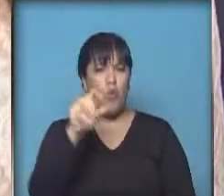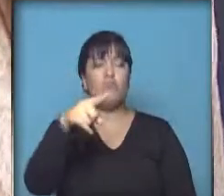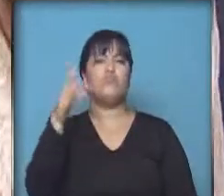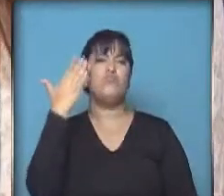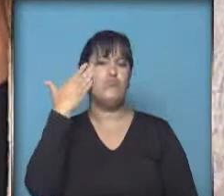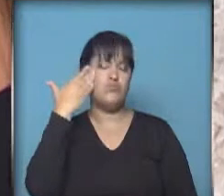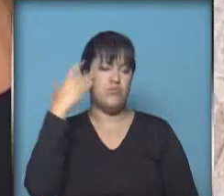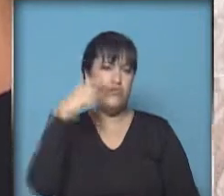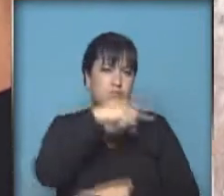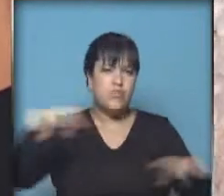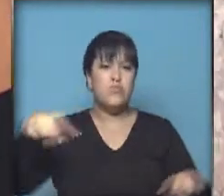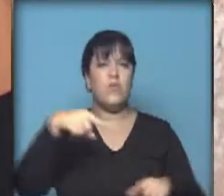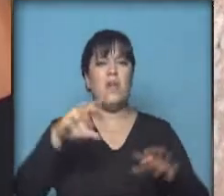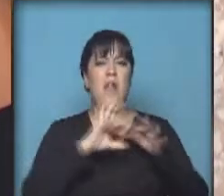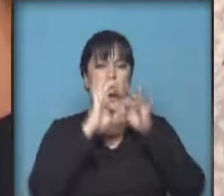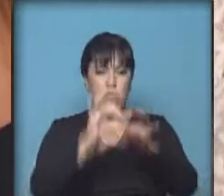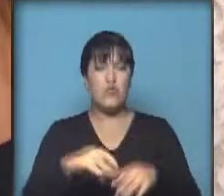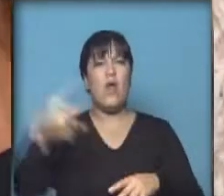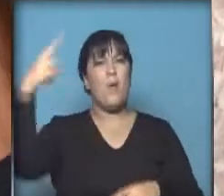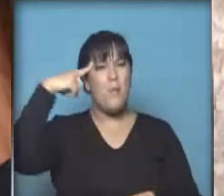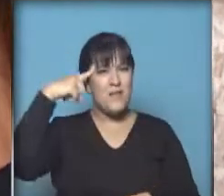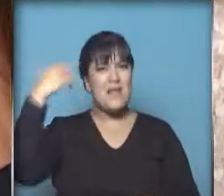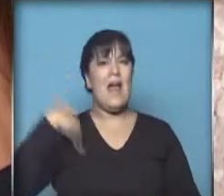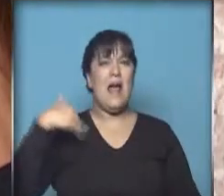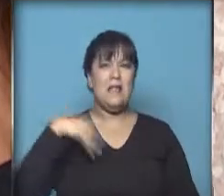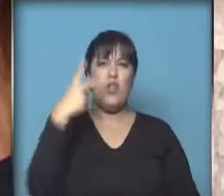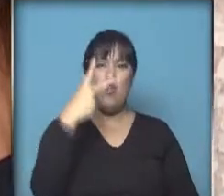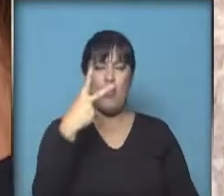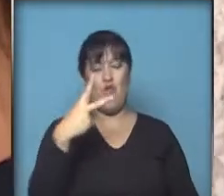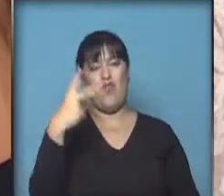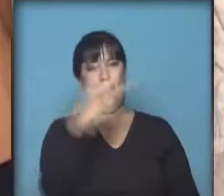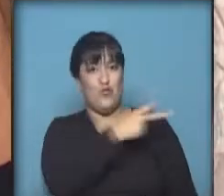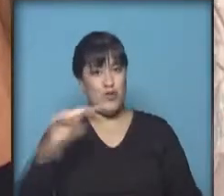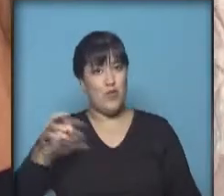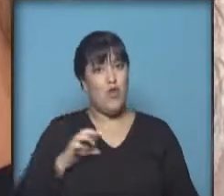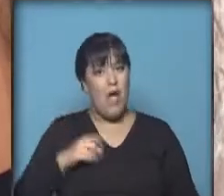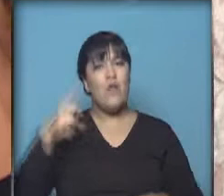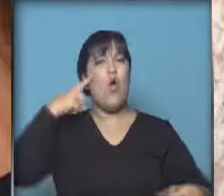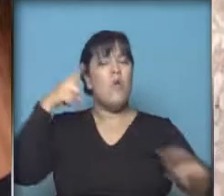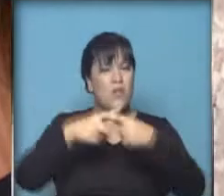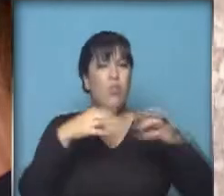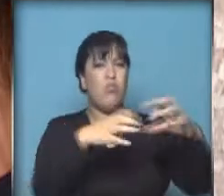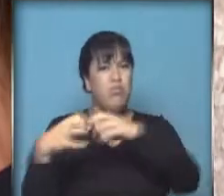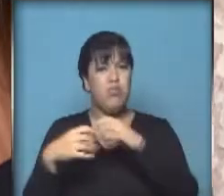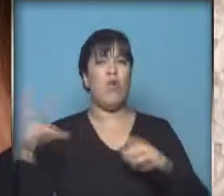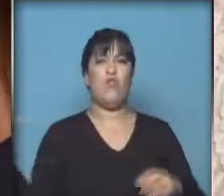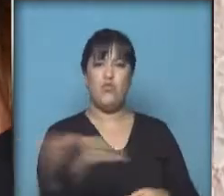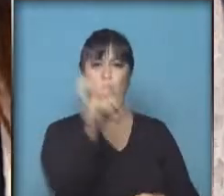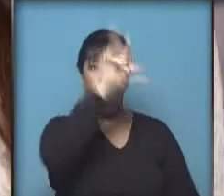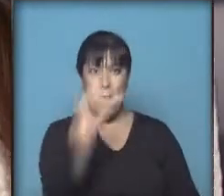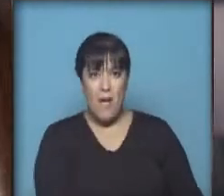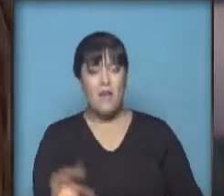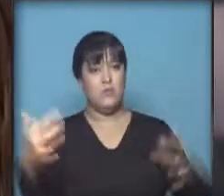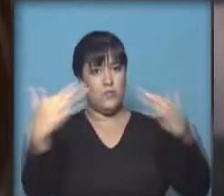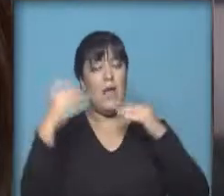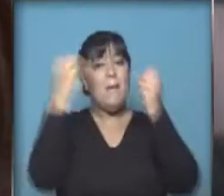el país y tiene que ver con pensar Argentina entre dos bicentenarios. El objetivo es generar un debate plural en todo el país. Ya comenzó en